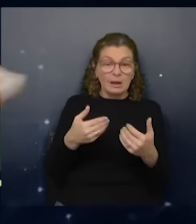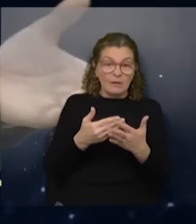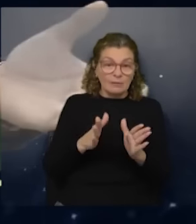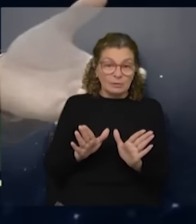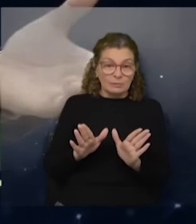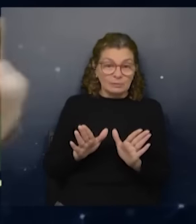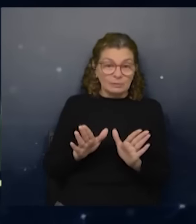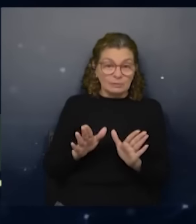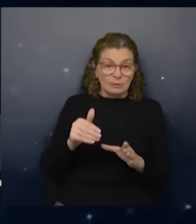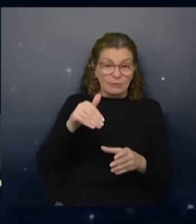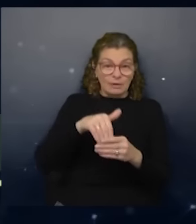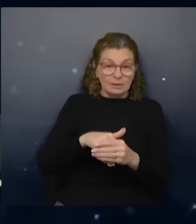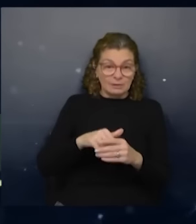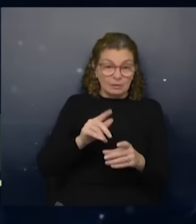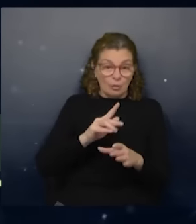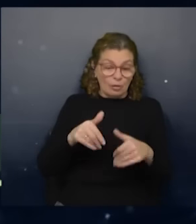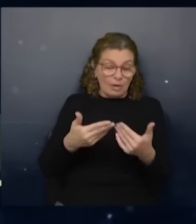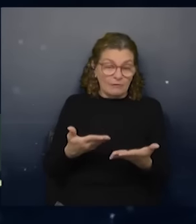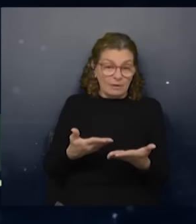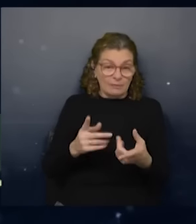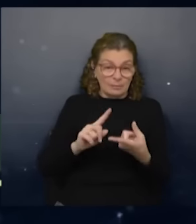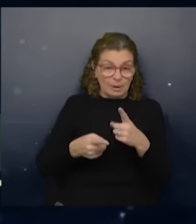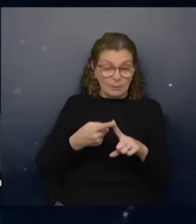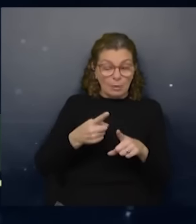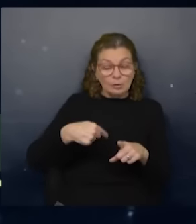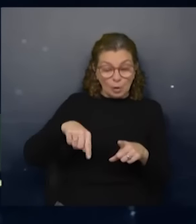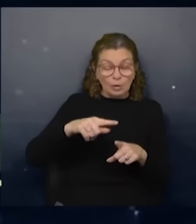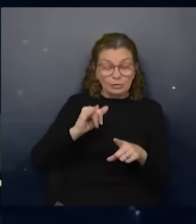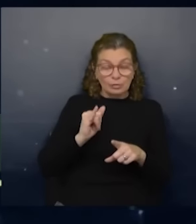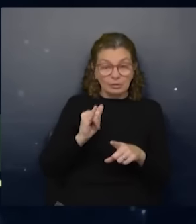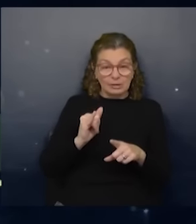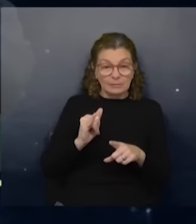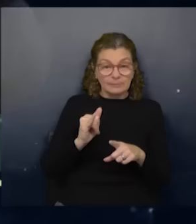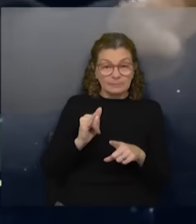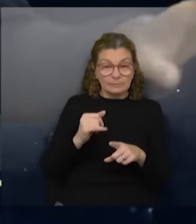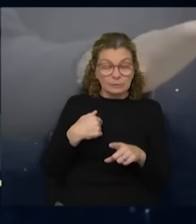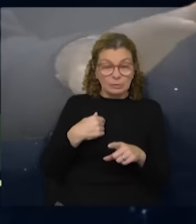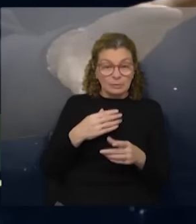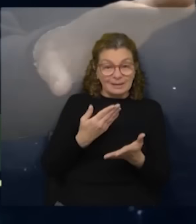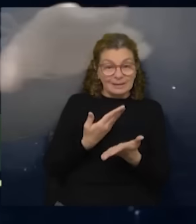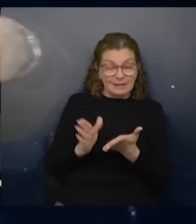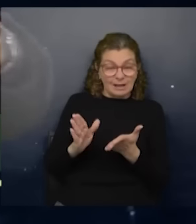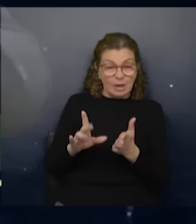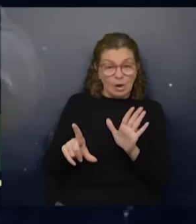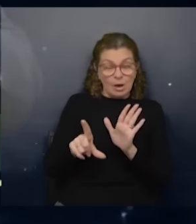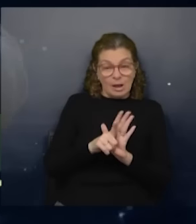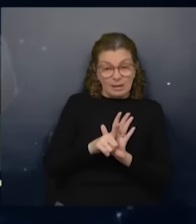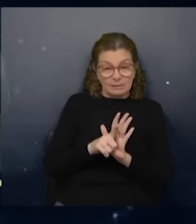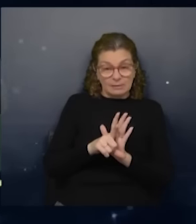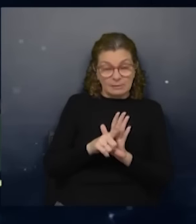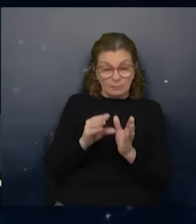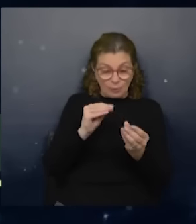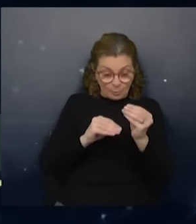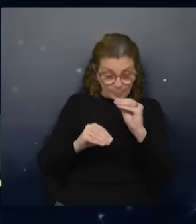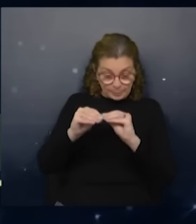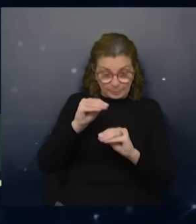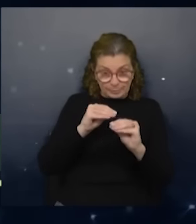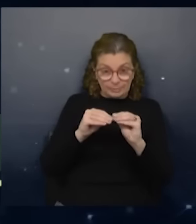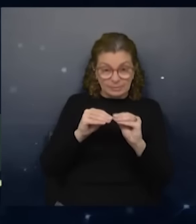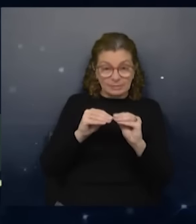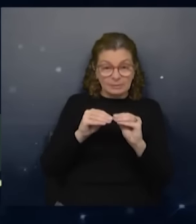habilitado voto eso es la verdad mm habí acuerdo el resto de los partidos de la coalición si hubiera derogado la ley y hubiera reflotado